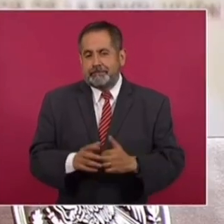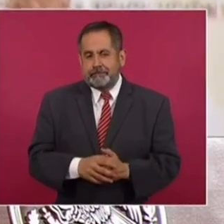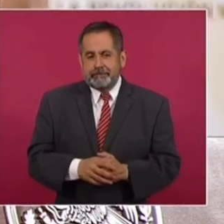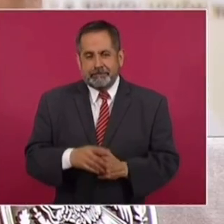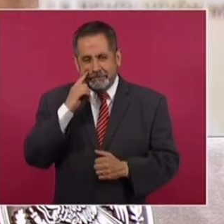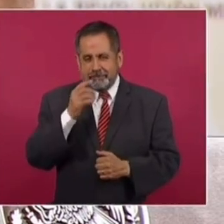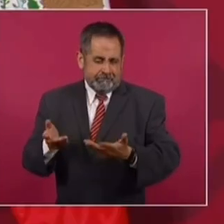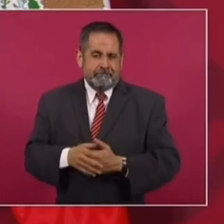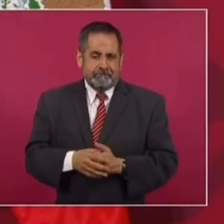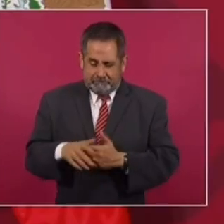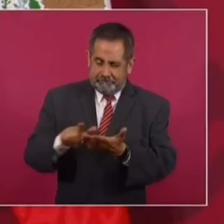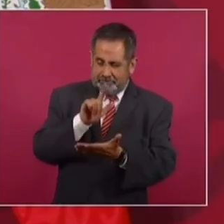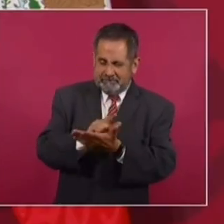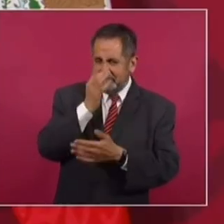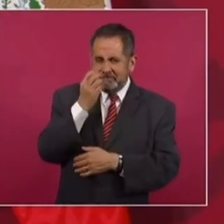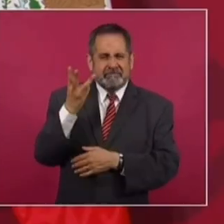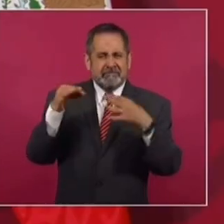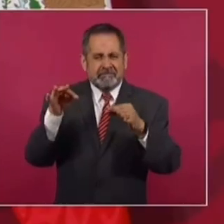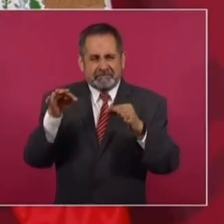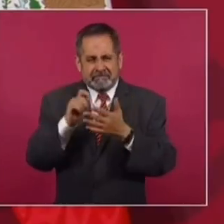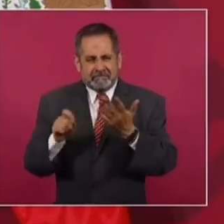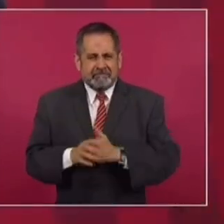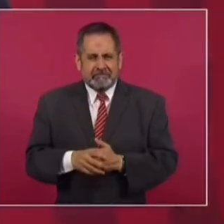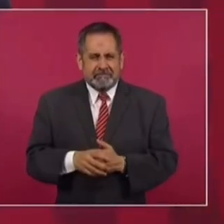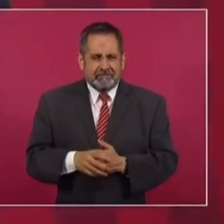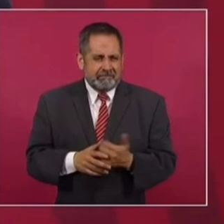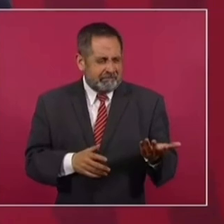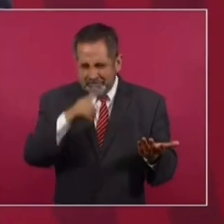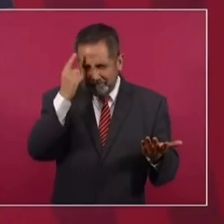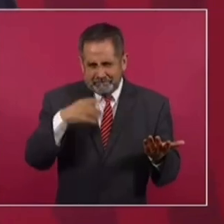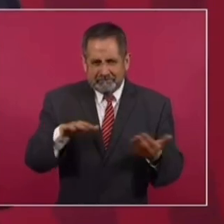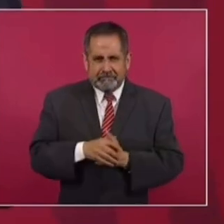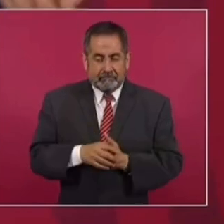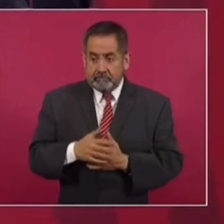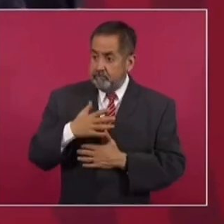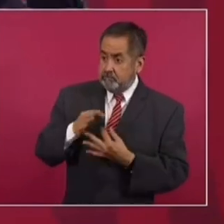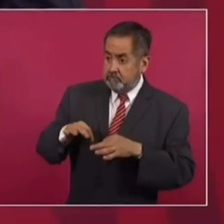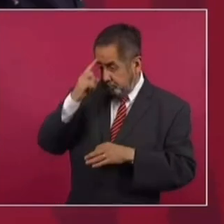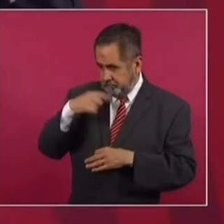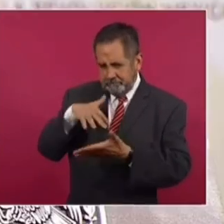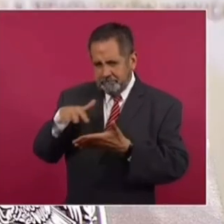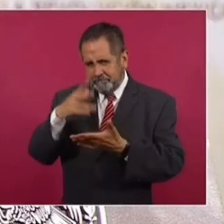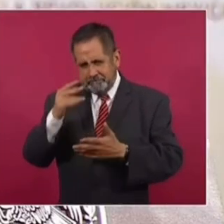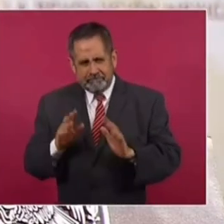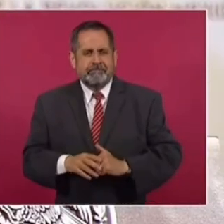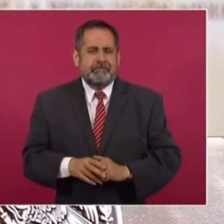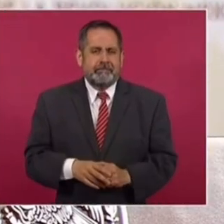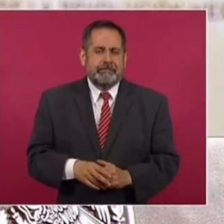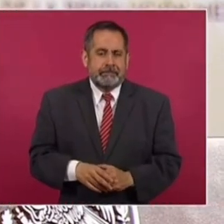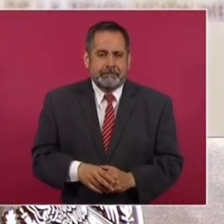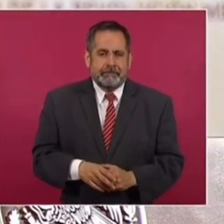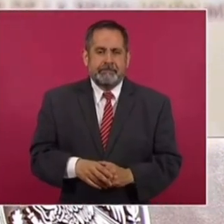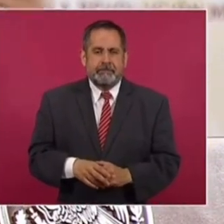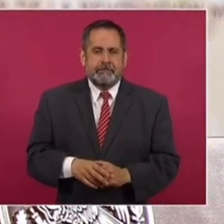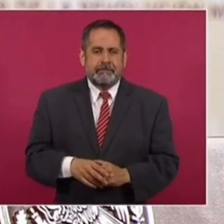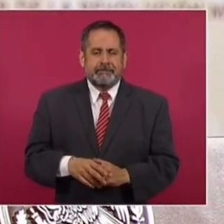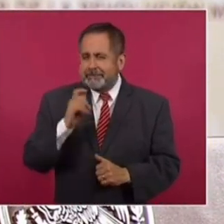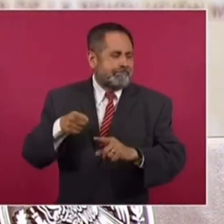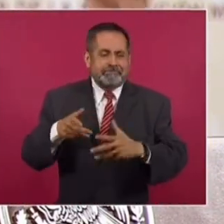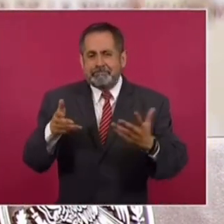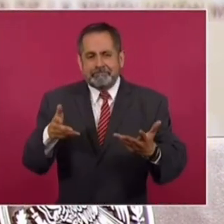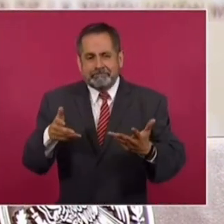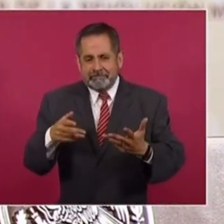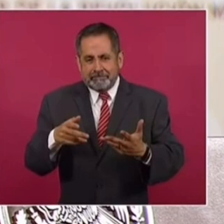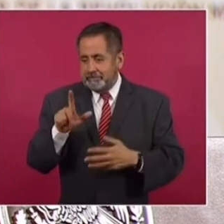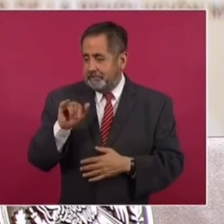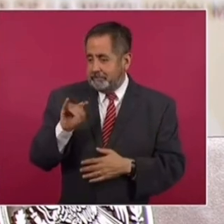tres hojas la ley de tres hojas como nos van a gustar si a mí me importa no pero aceptando sin conceder si tiene que ver con